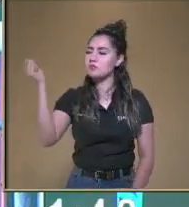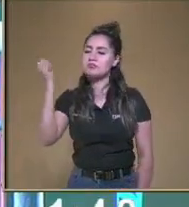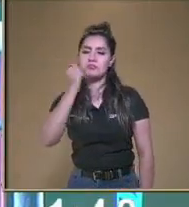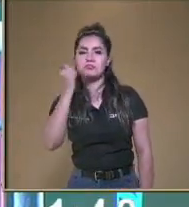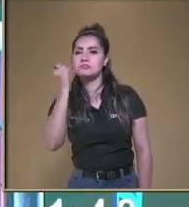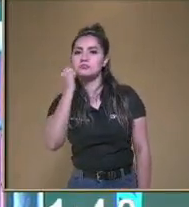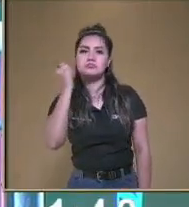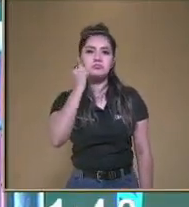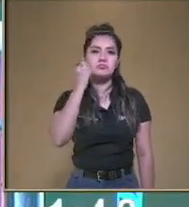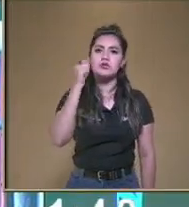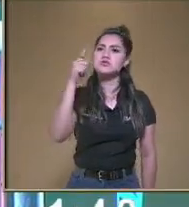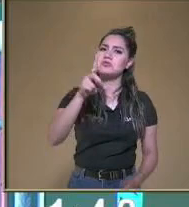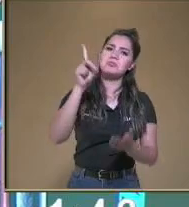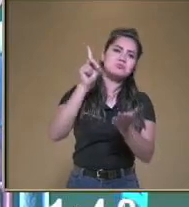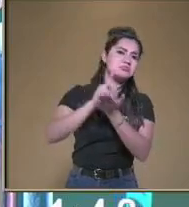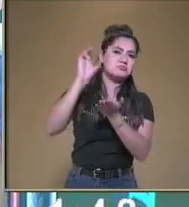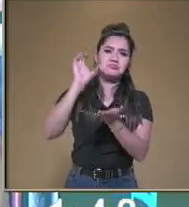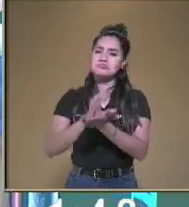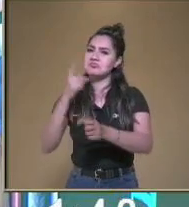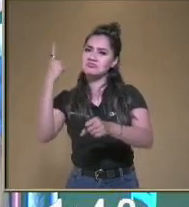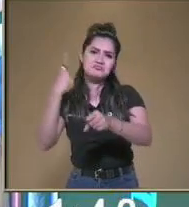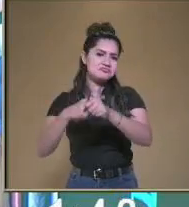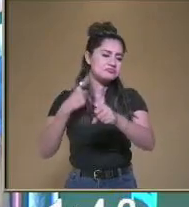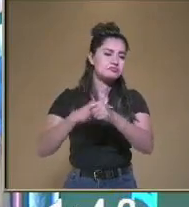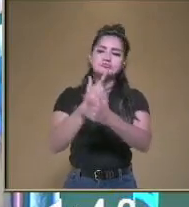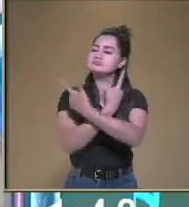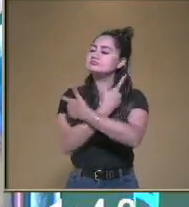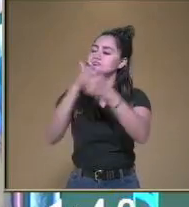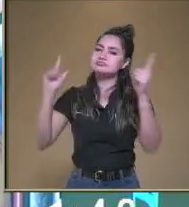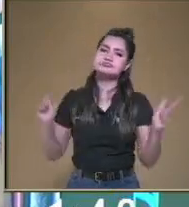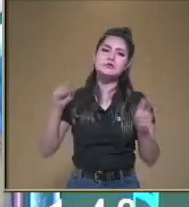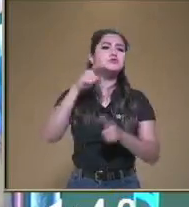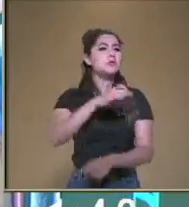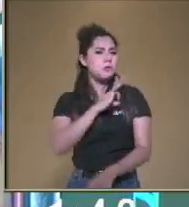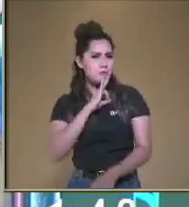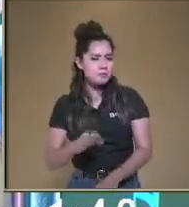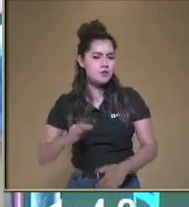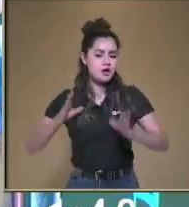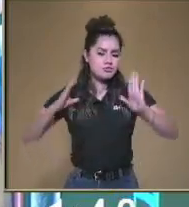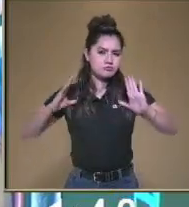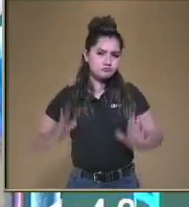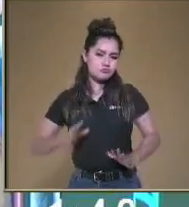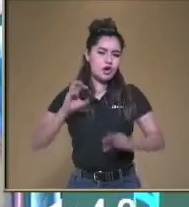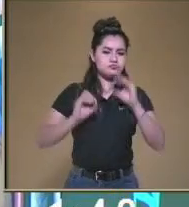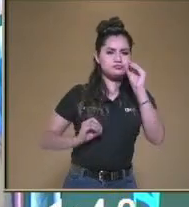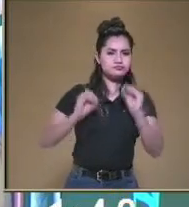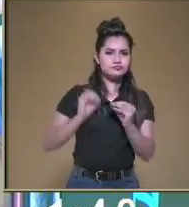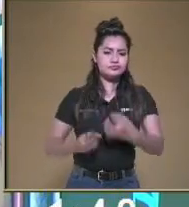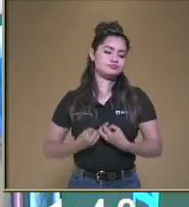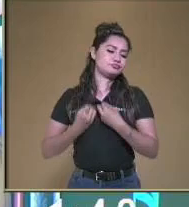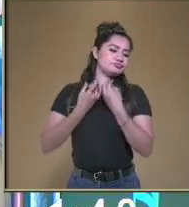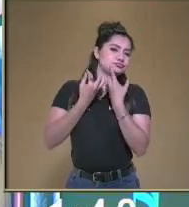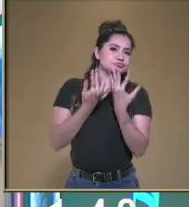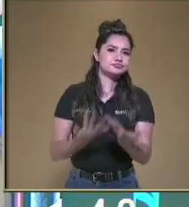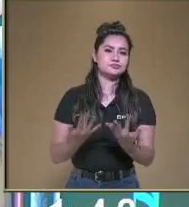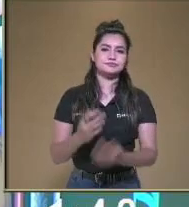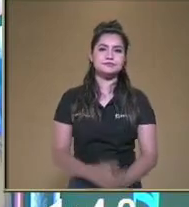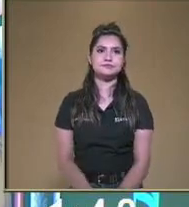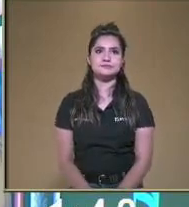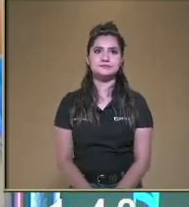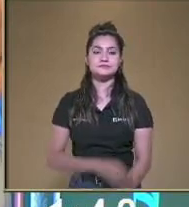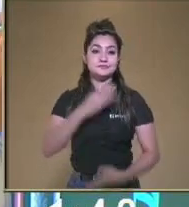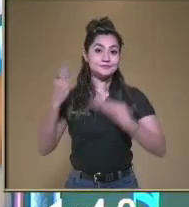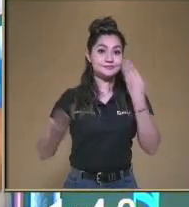tengas alguna discapacidad o enfermedad. Nuestro cuerpo está hecho para moverse y para expresar. Puedo